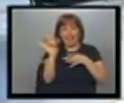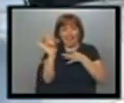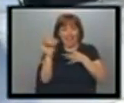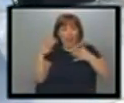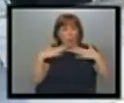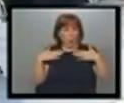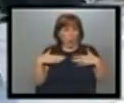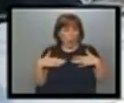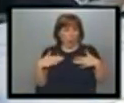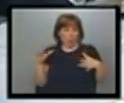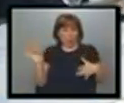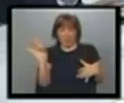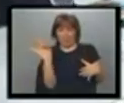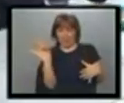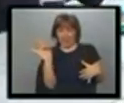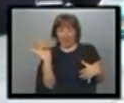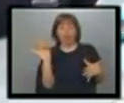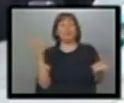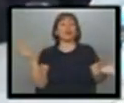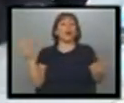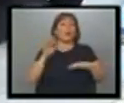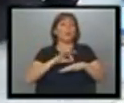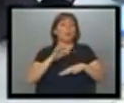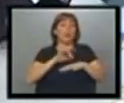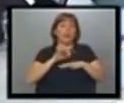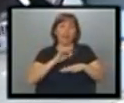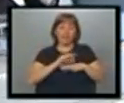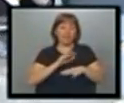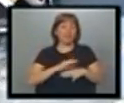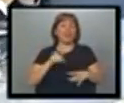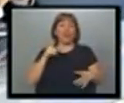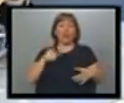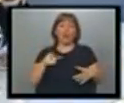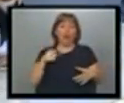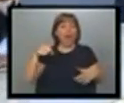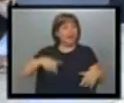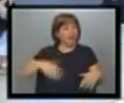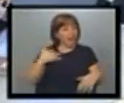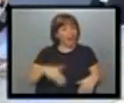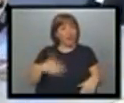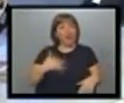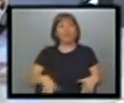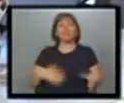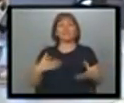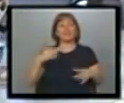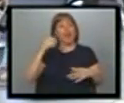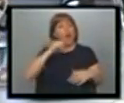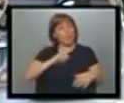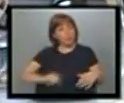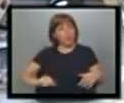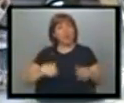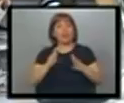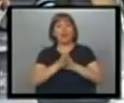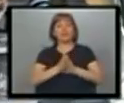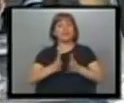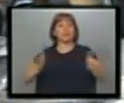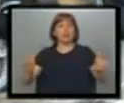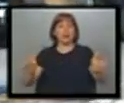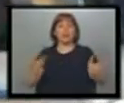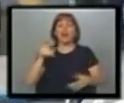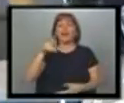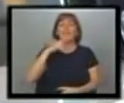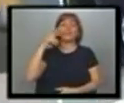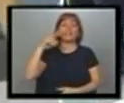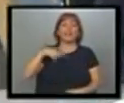además la formidable labor de un equipo médico que es nuestro y que ha logrado separarlas. Viviana Toledo, en el Hospital Posadas.